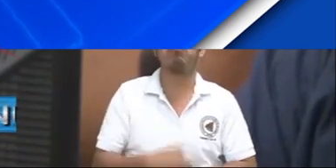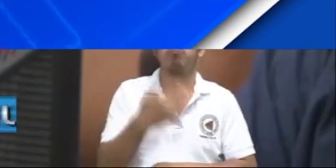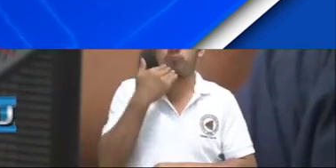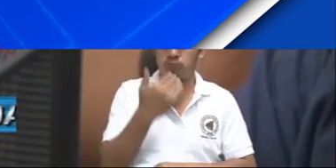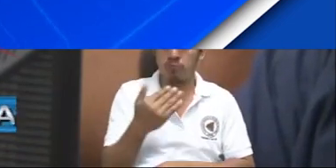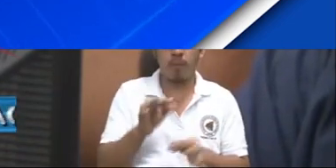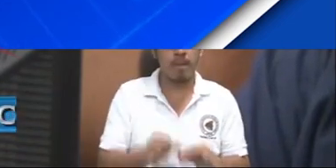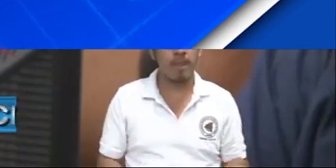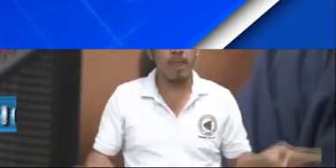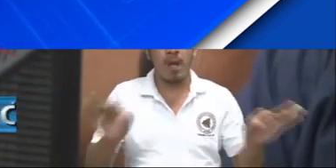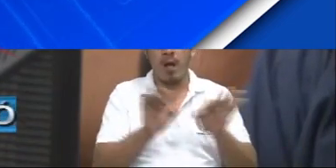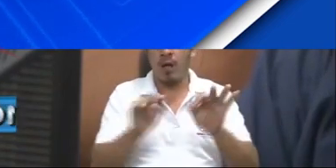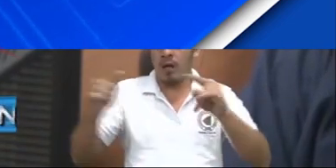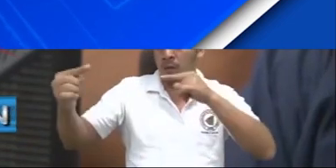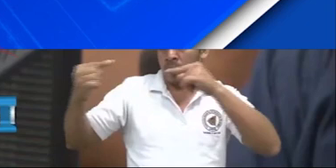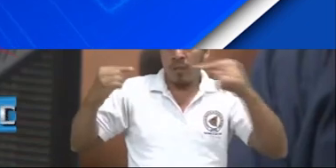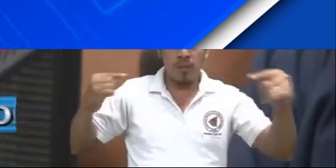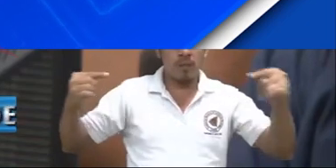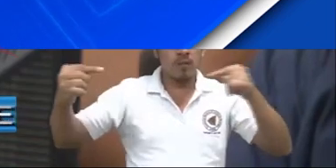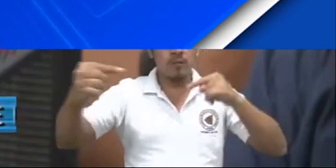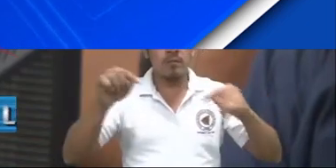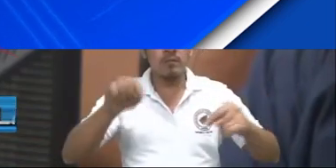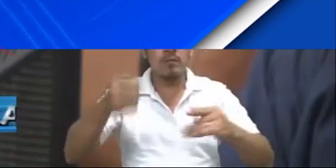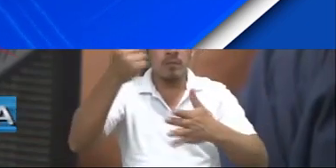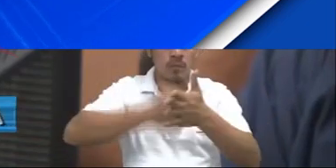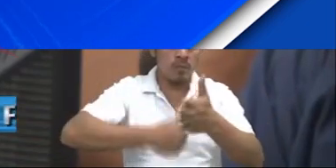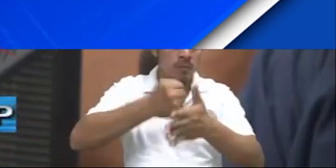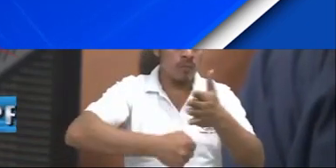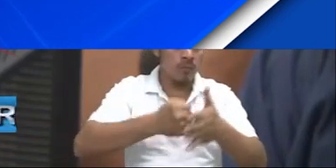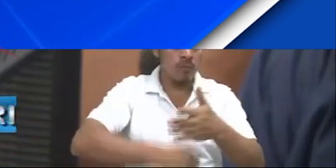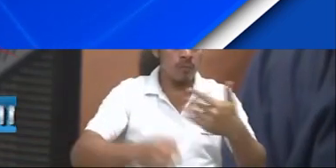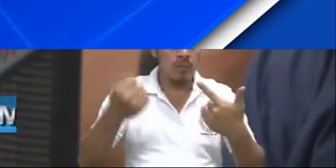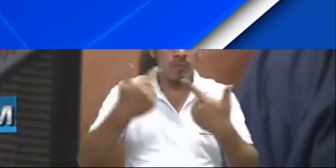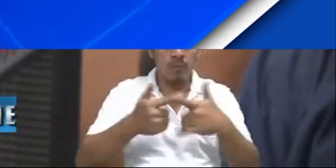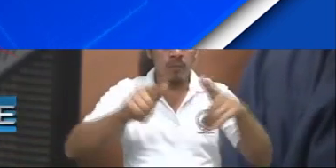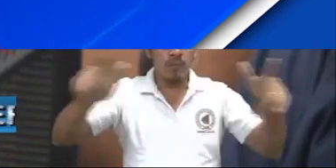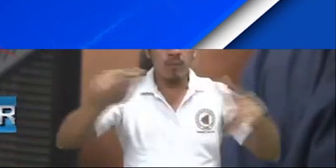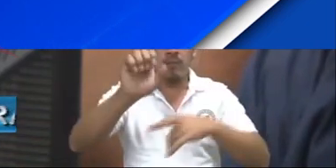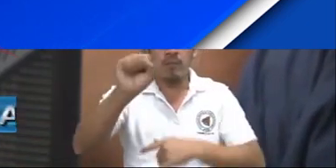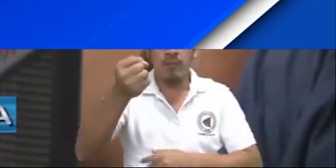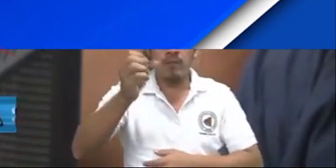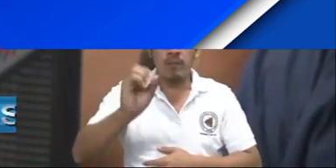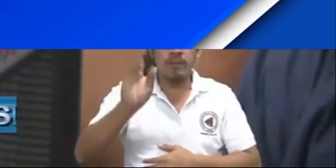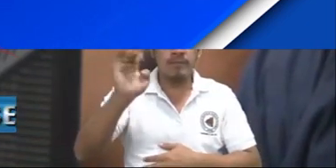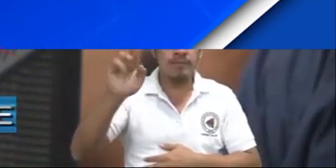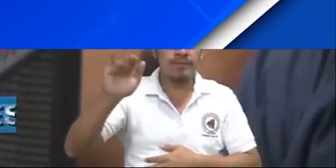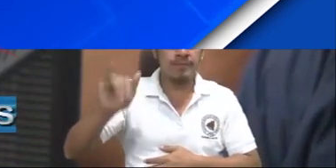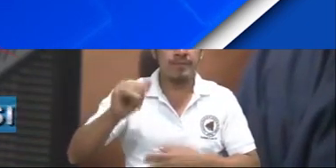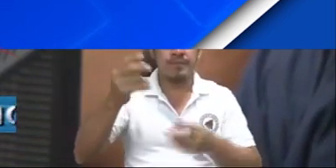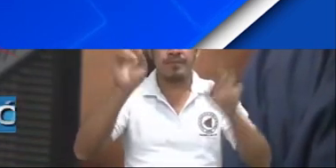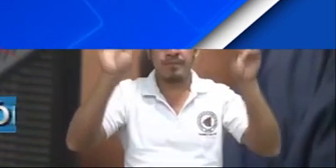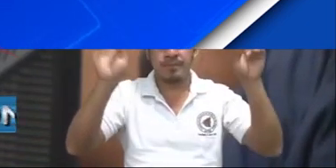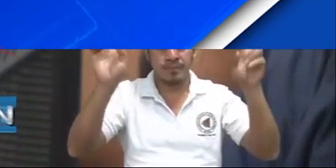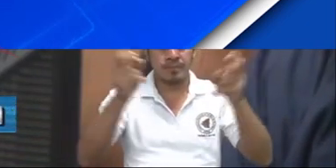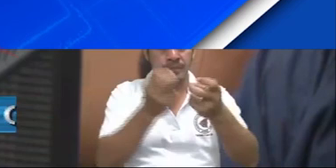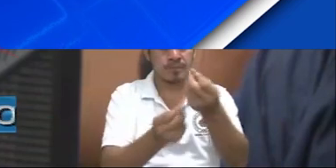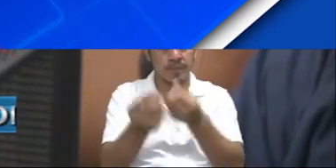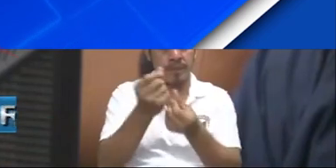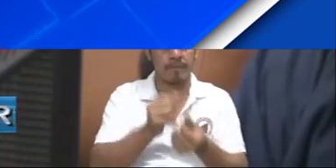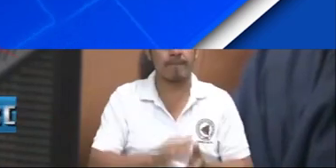los pilares estratégicos en la defensa de la soberanía en materia